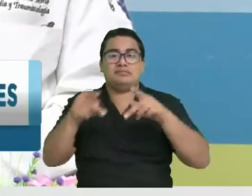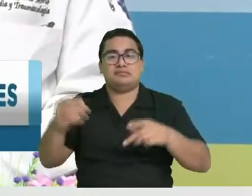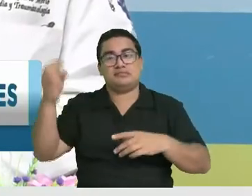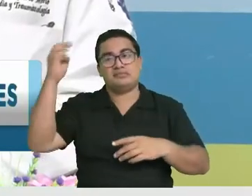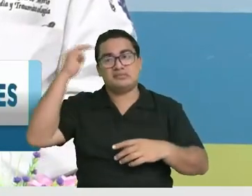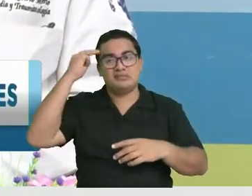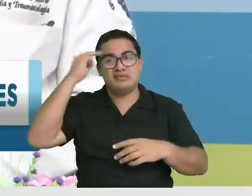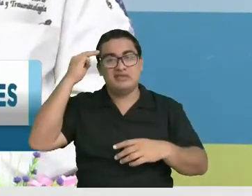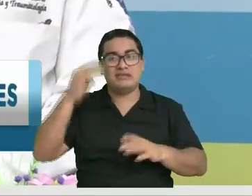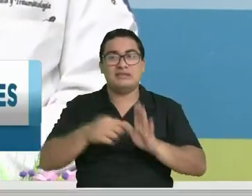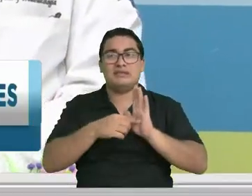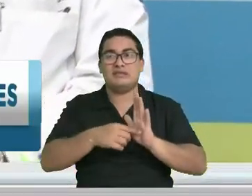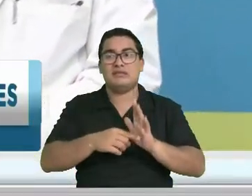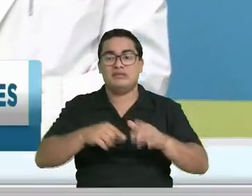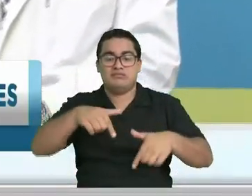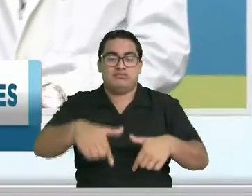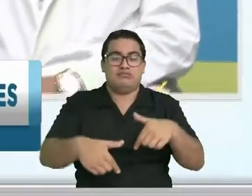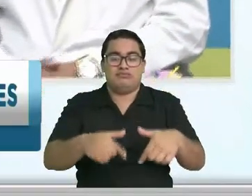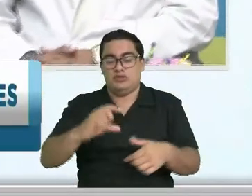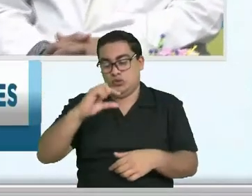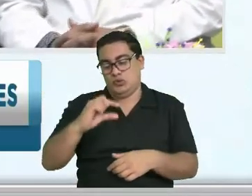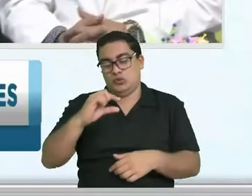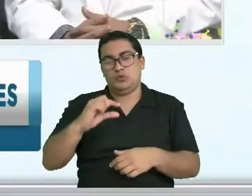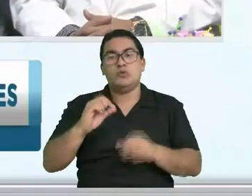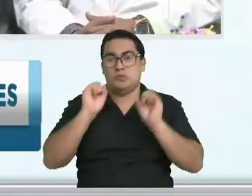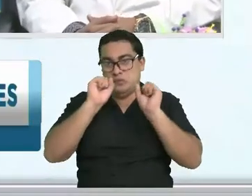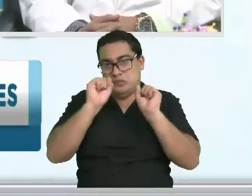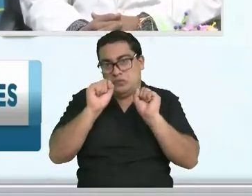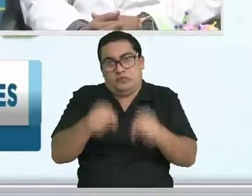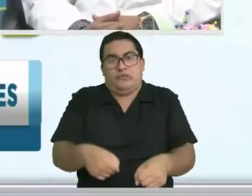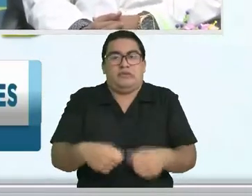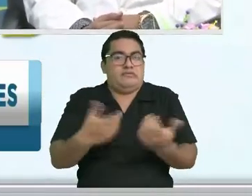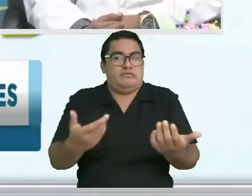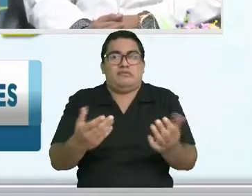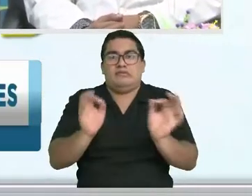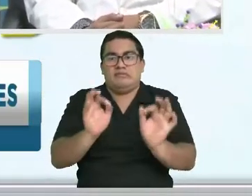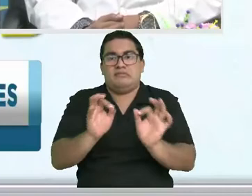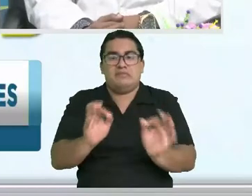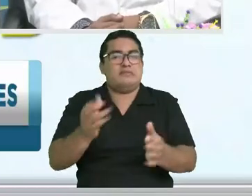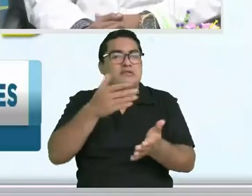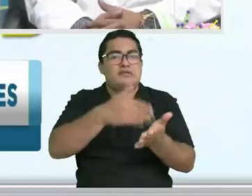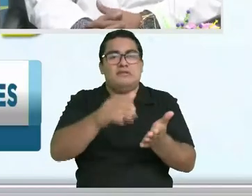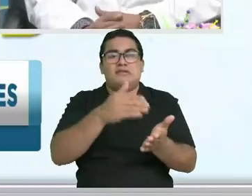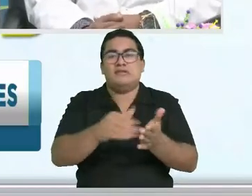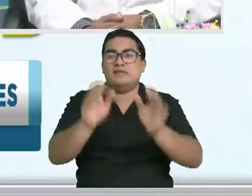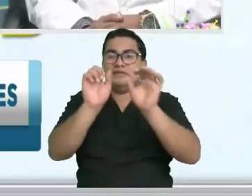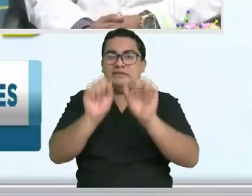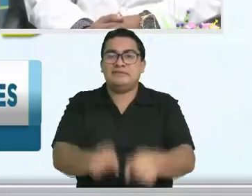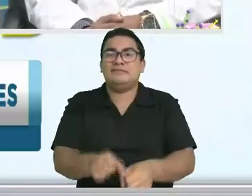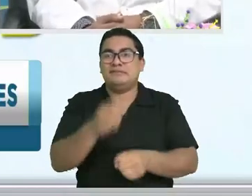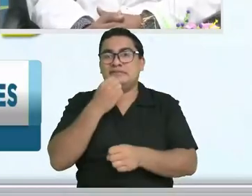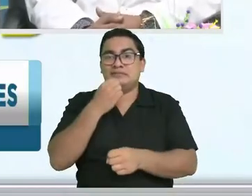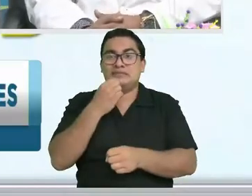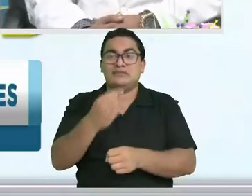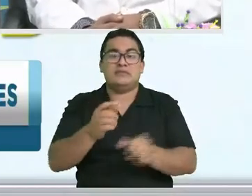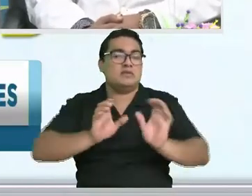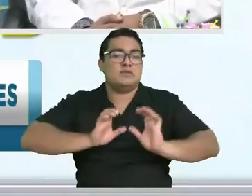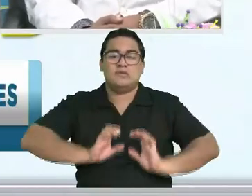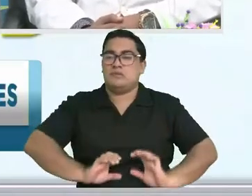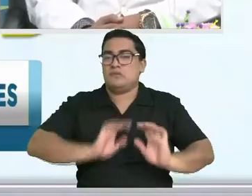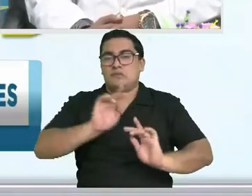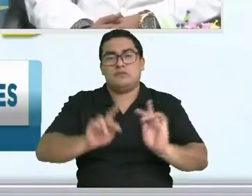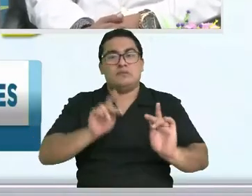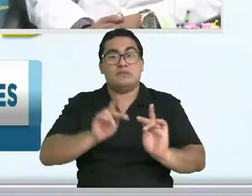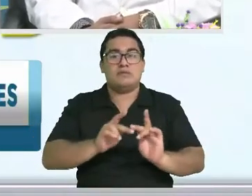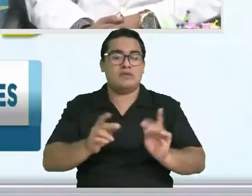en realidad no, el tacón bajo te permite una distribución de fuerza y una comodidad de tu pie, y la parte muscular, por ende, se lastima